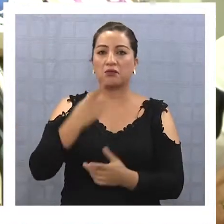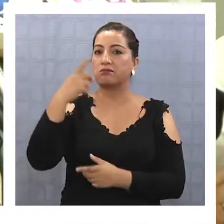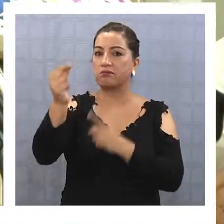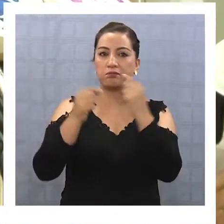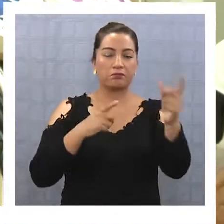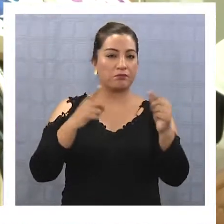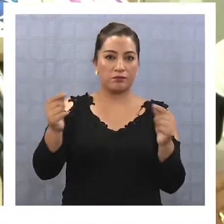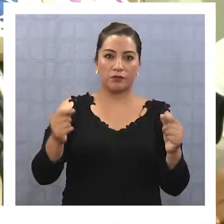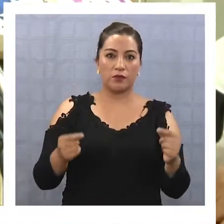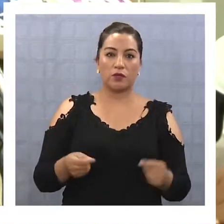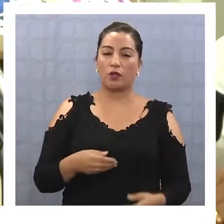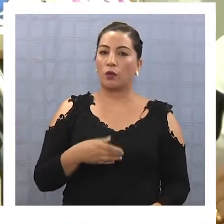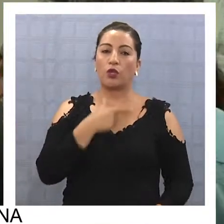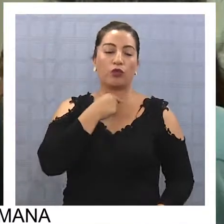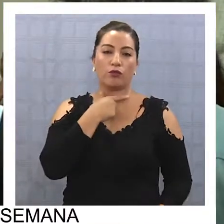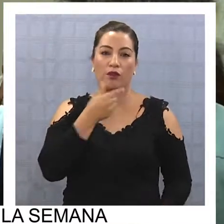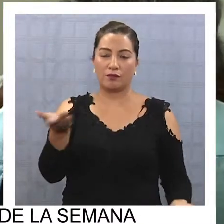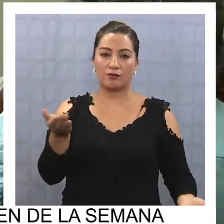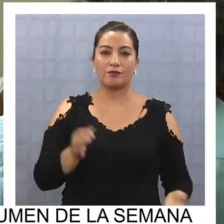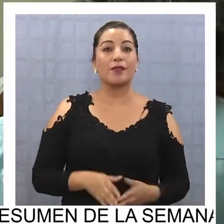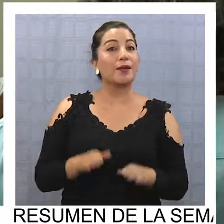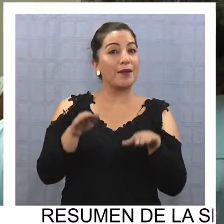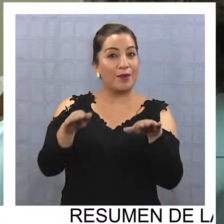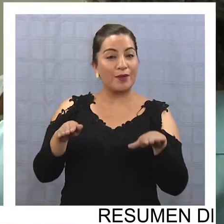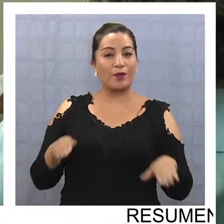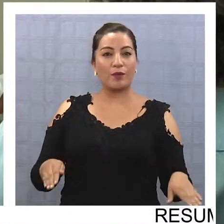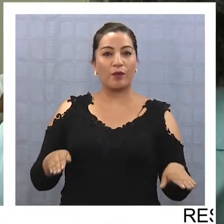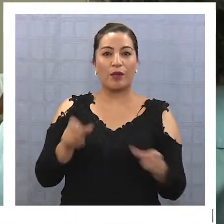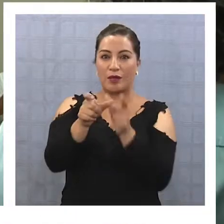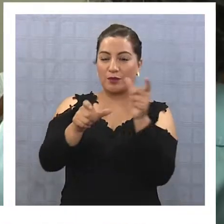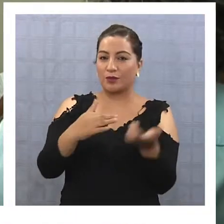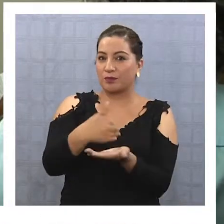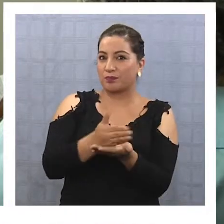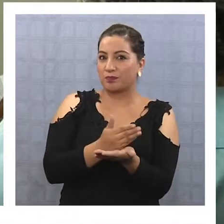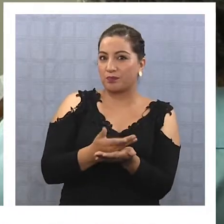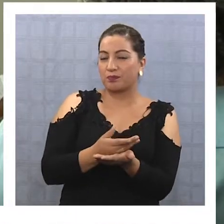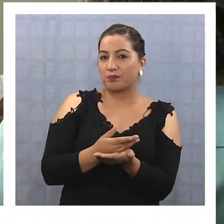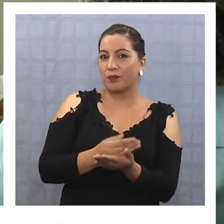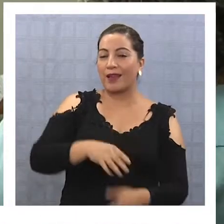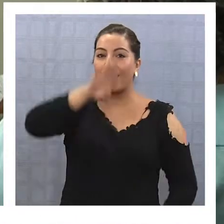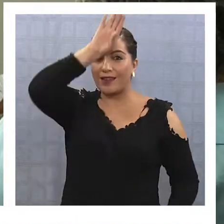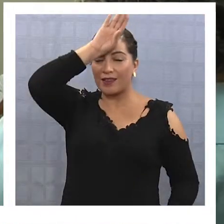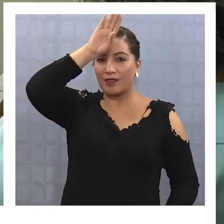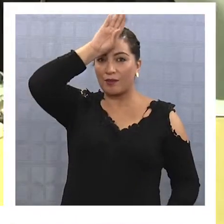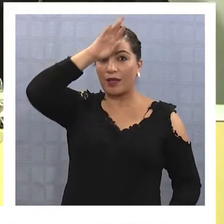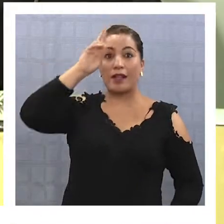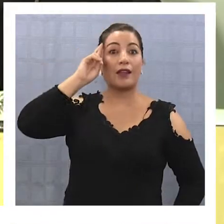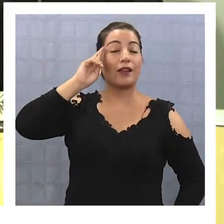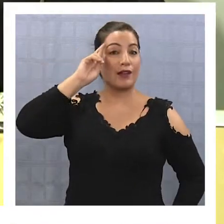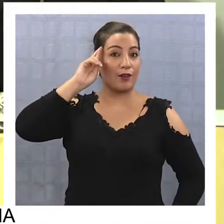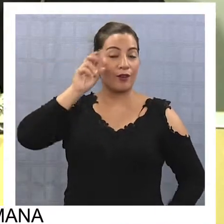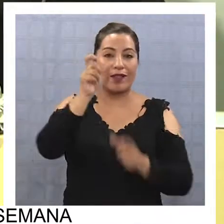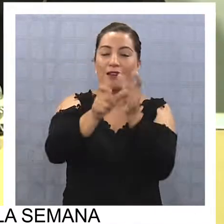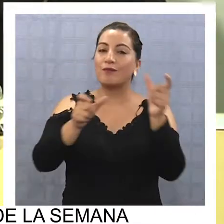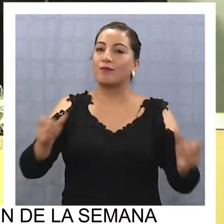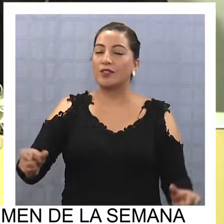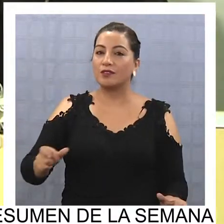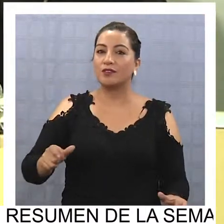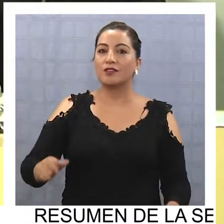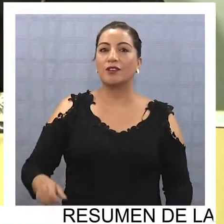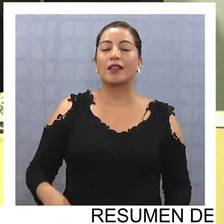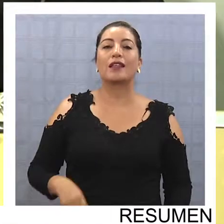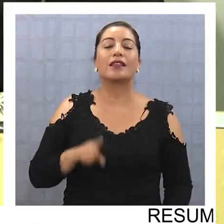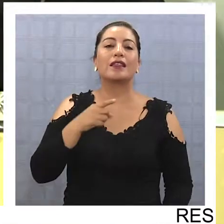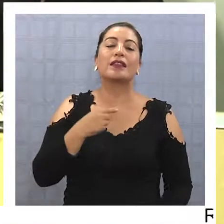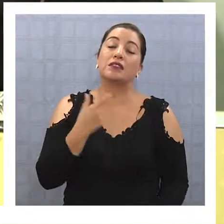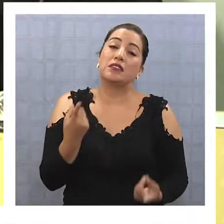la ciudad en el momento que lo estimen conveniente. Asimismo, los organizadores de la Visita Papal recordaron a los fieles que pueden llevar